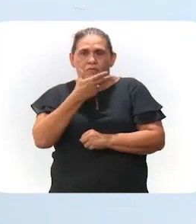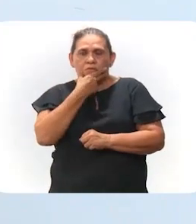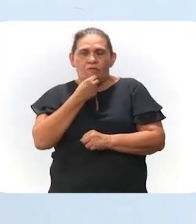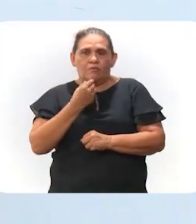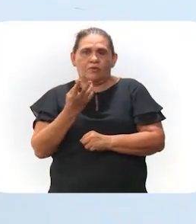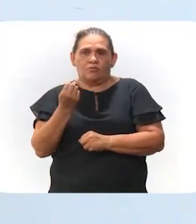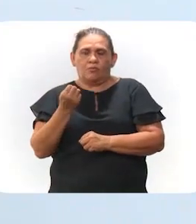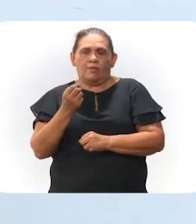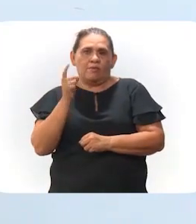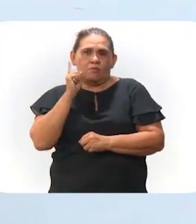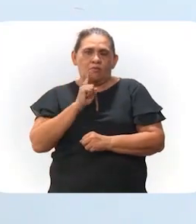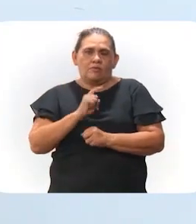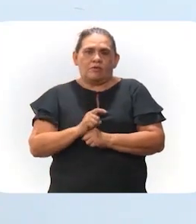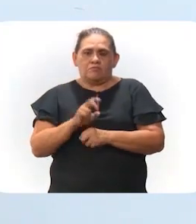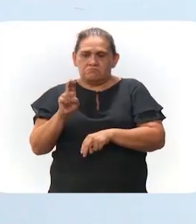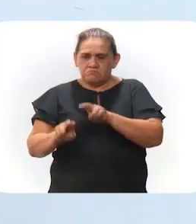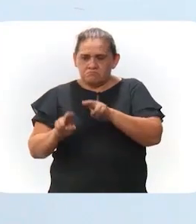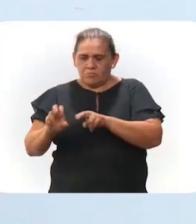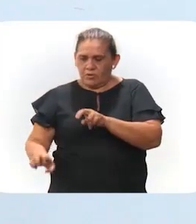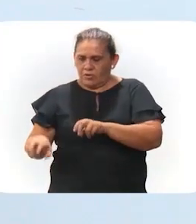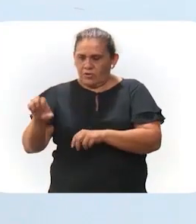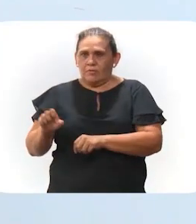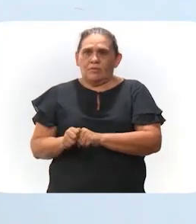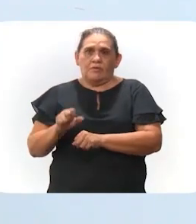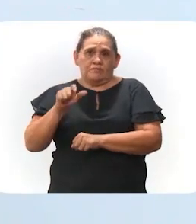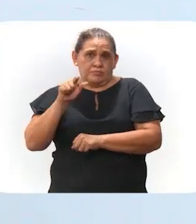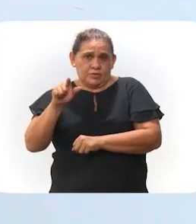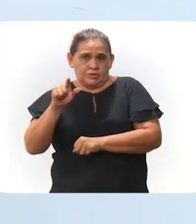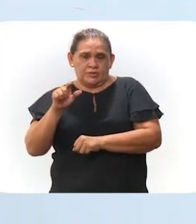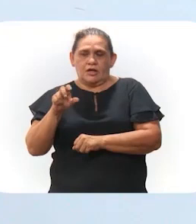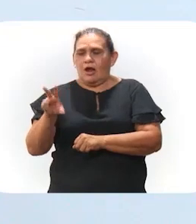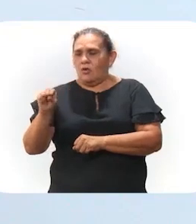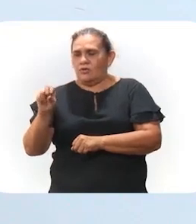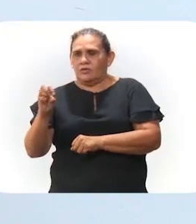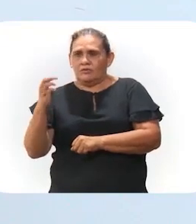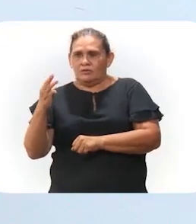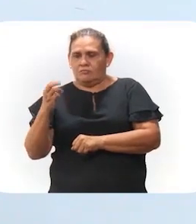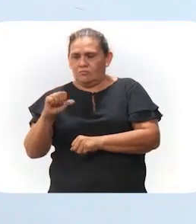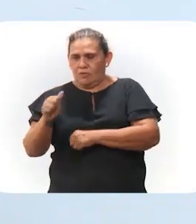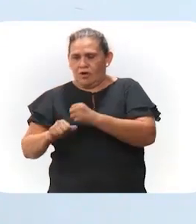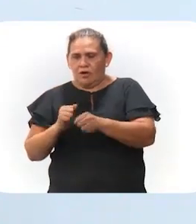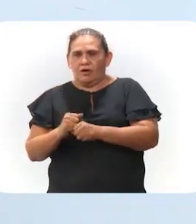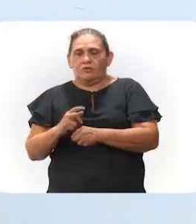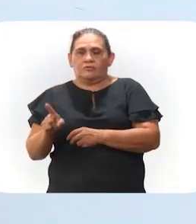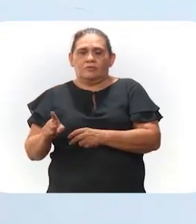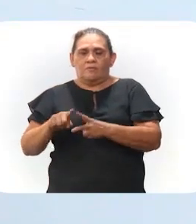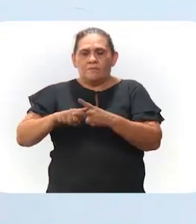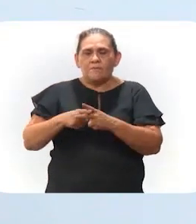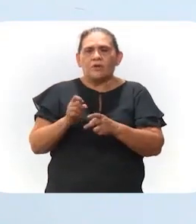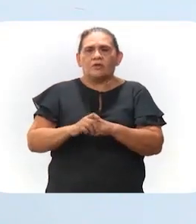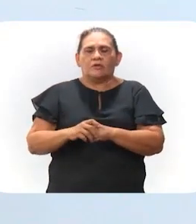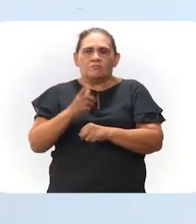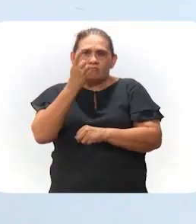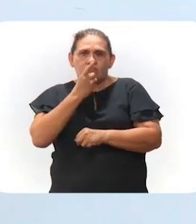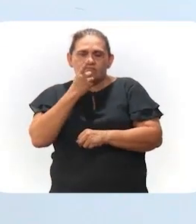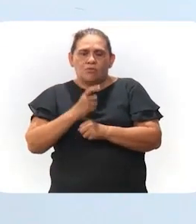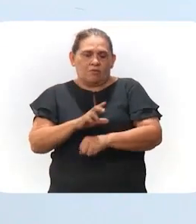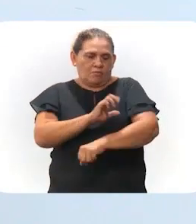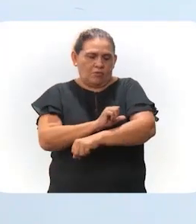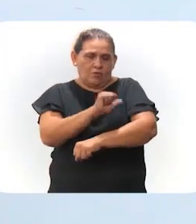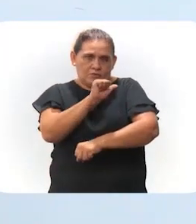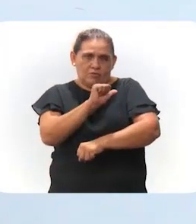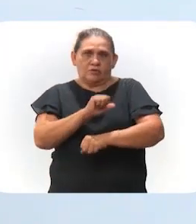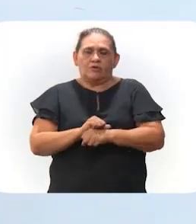hombres y 9 mujeres, de un rango de edad de 17 a 83 años. Sus principales enfermedades fueron diabetes,